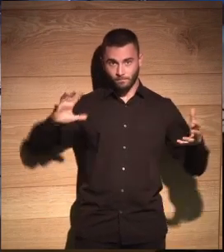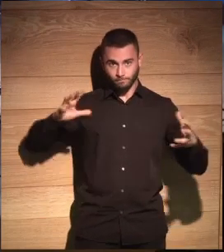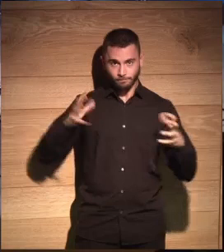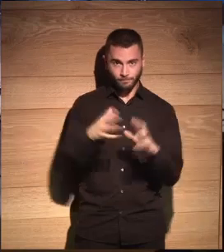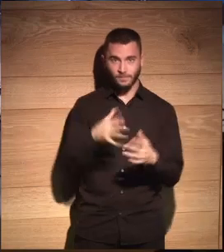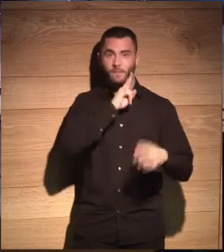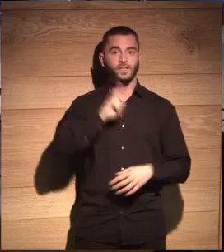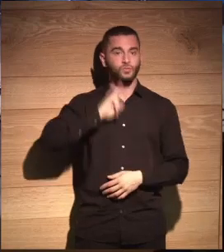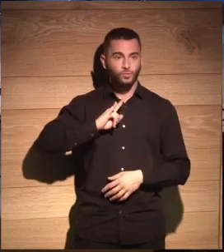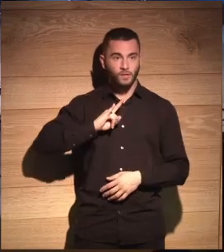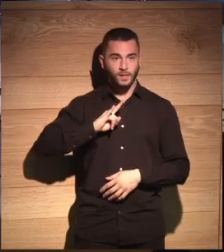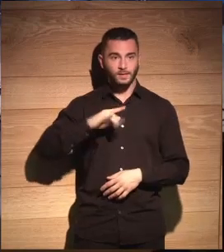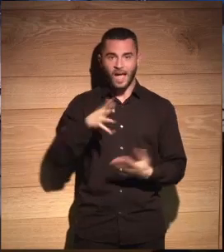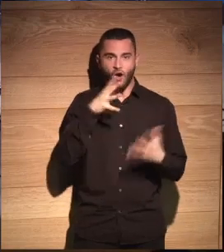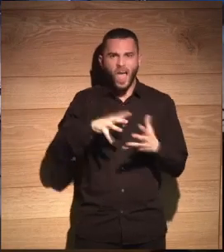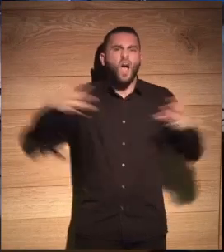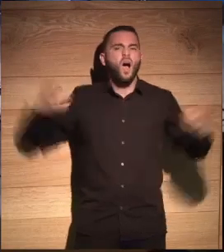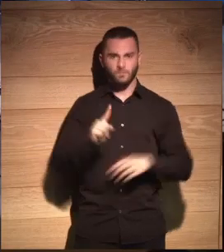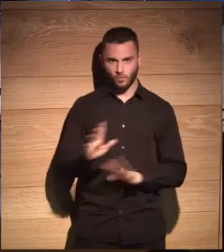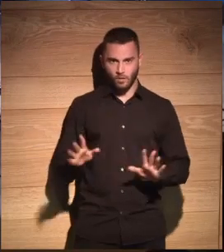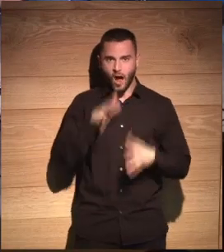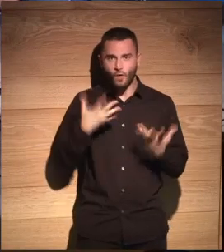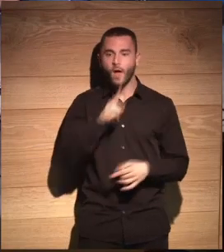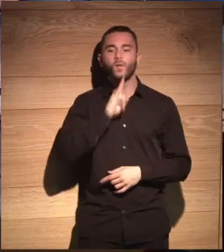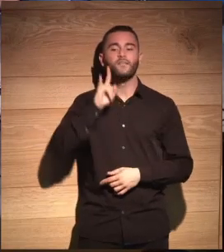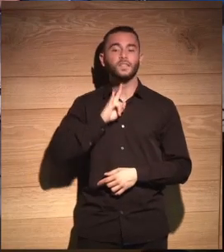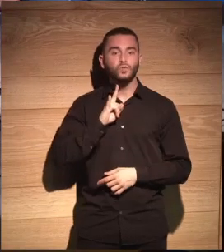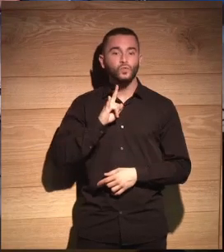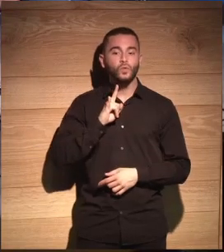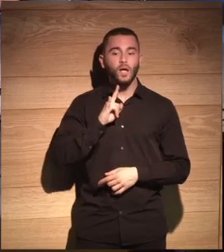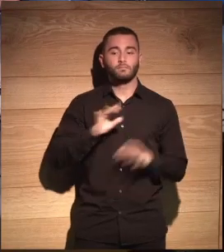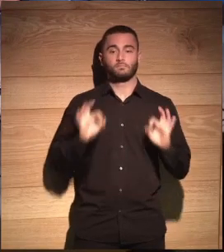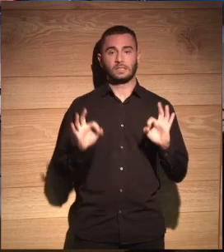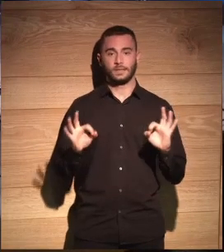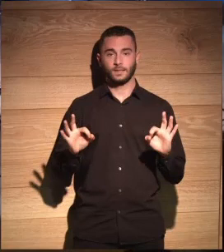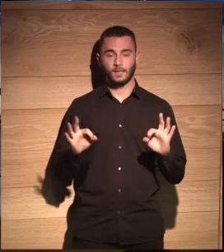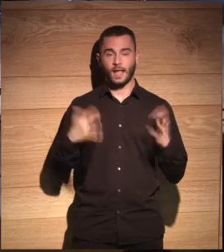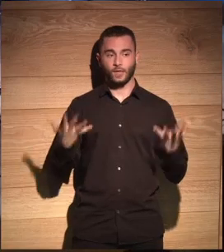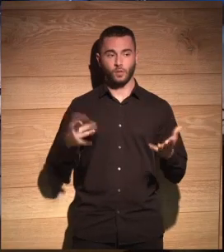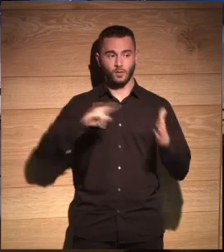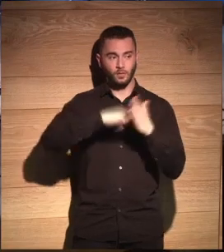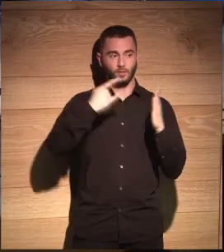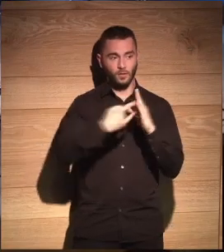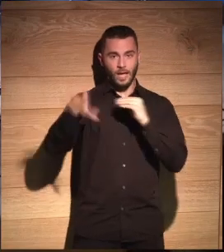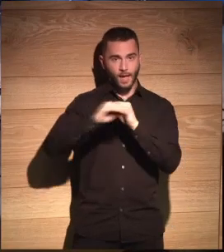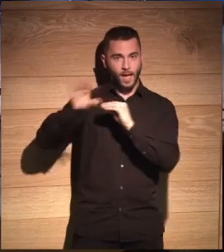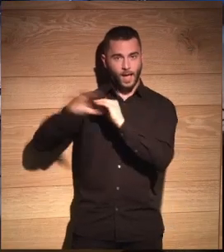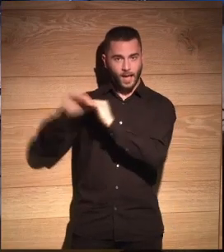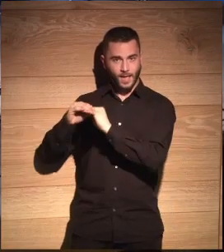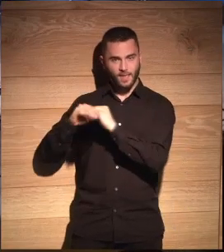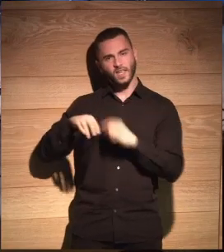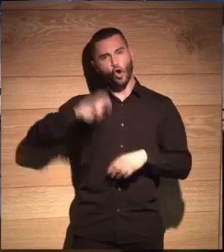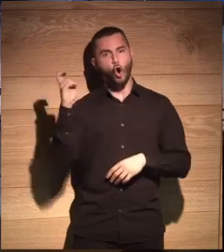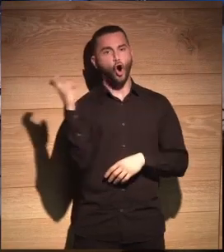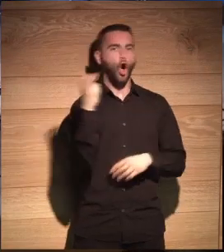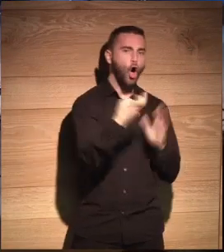de las aventuras, ahora ya no es un point and click, es una aventura. Entonces se añaden mecánicas y se quitan otras. Por